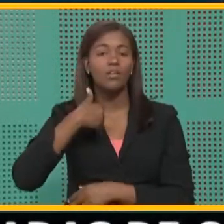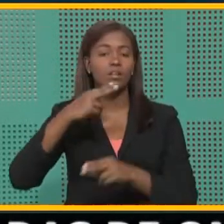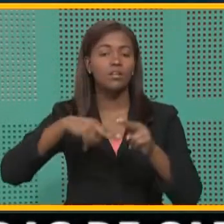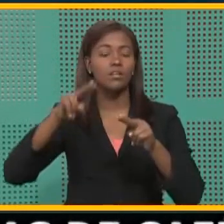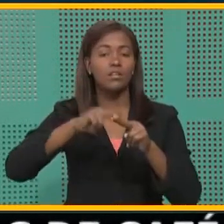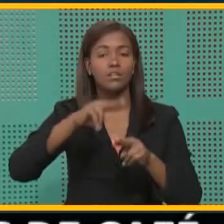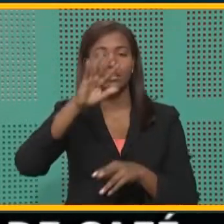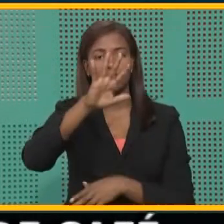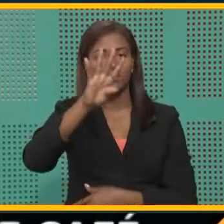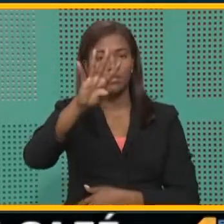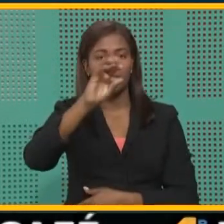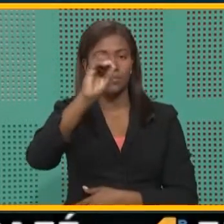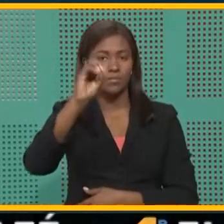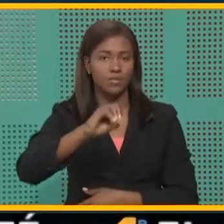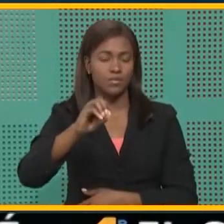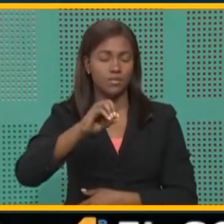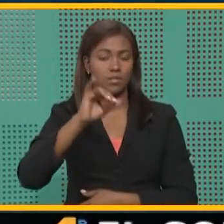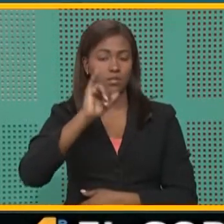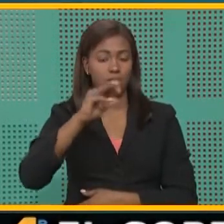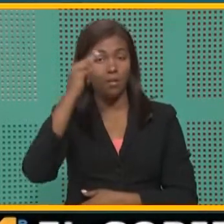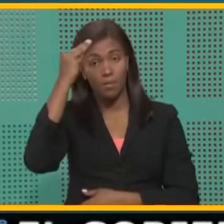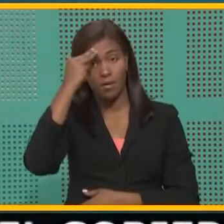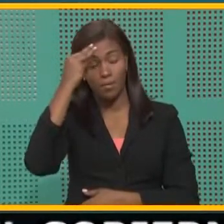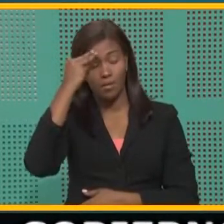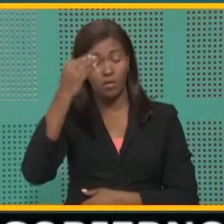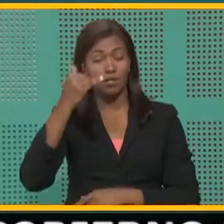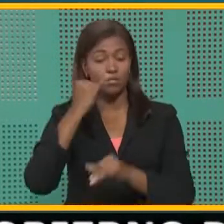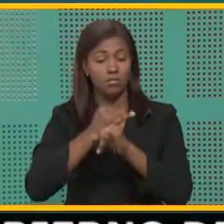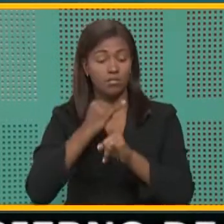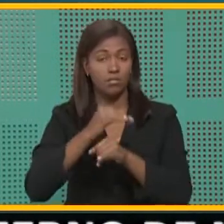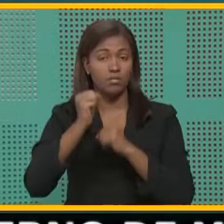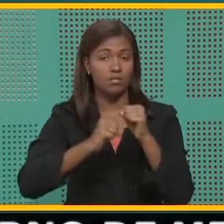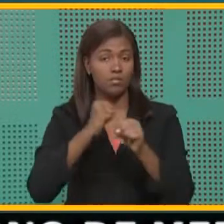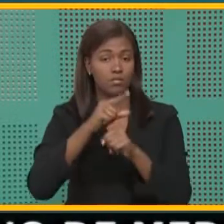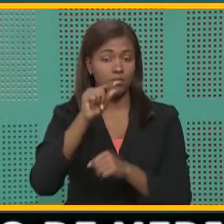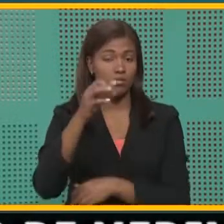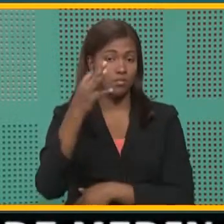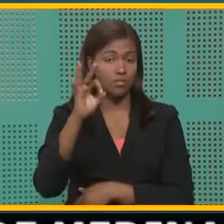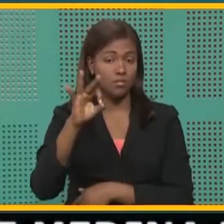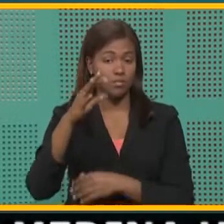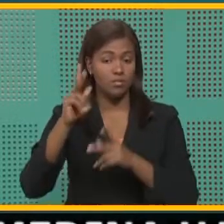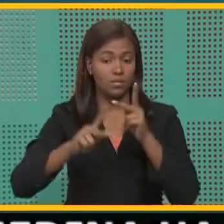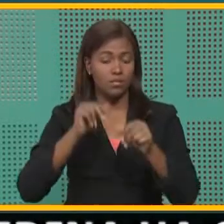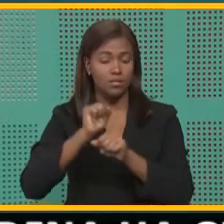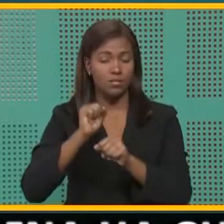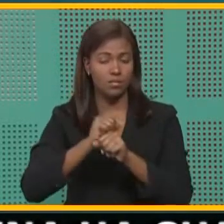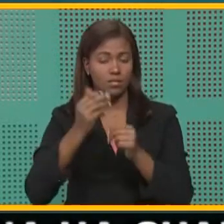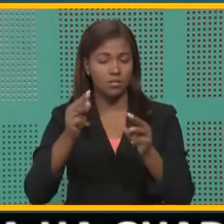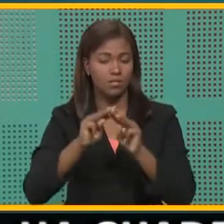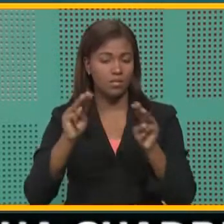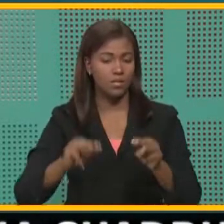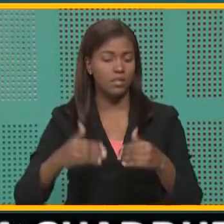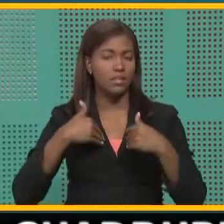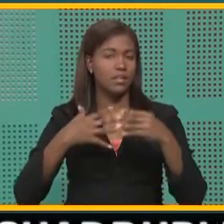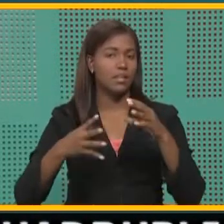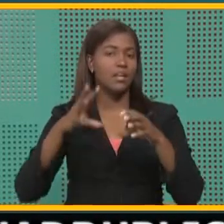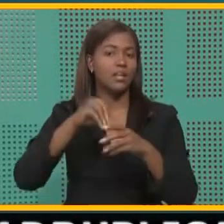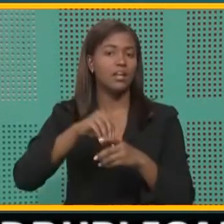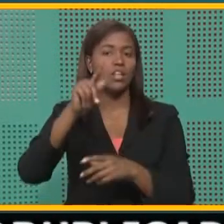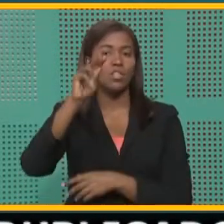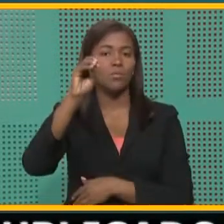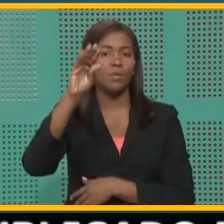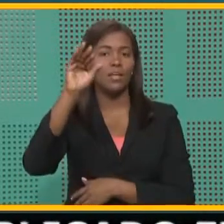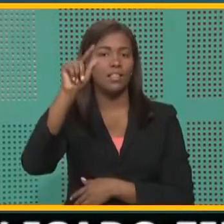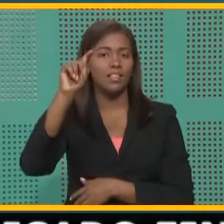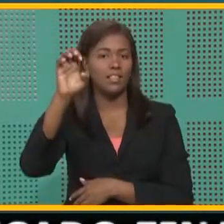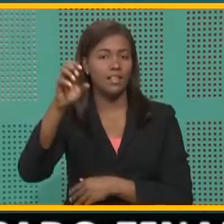de un 54%. En la memoria institucional 2019, los ejecutivos del citado ministerio incluyen el tomate de ensalada